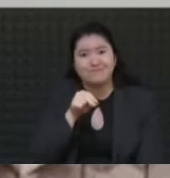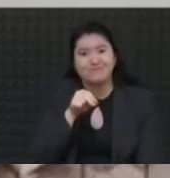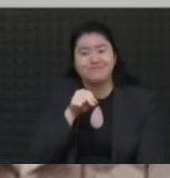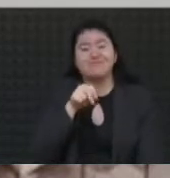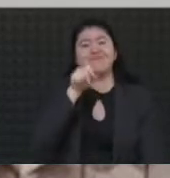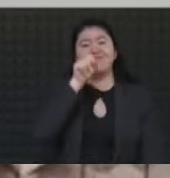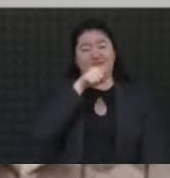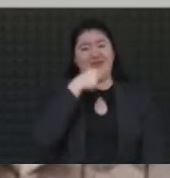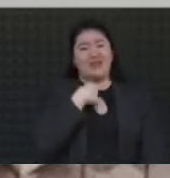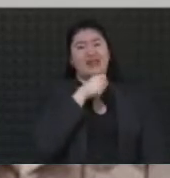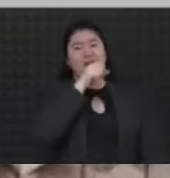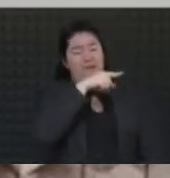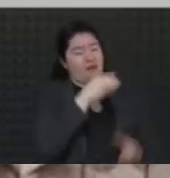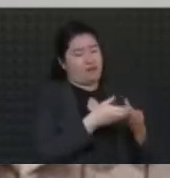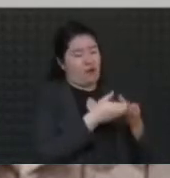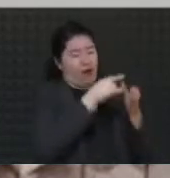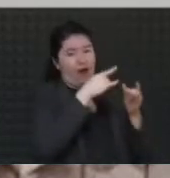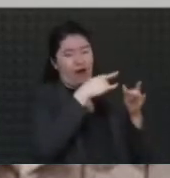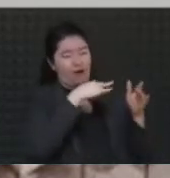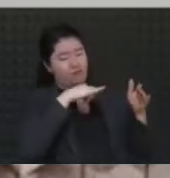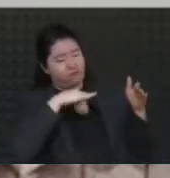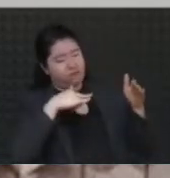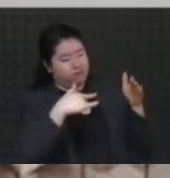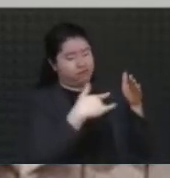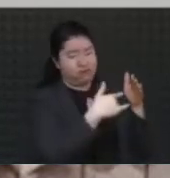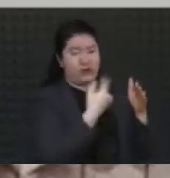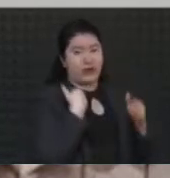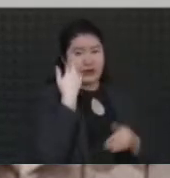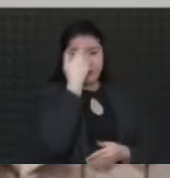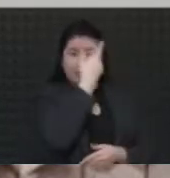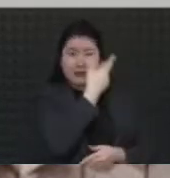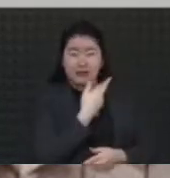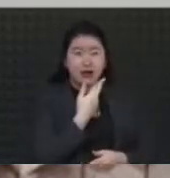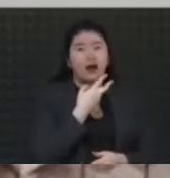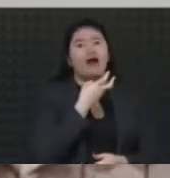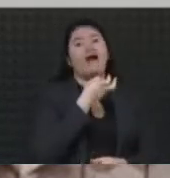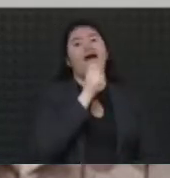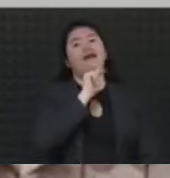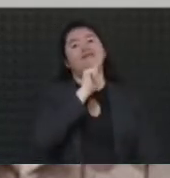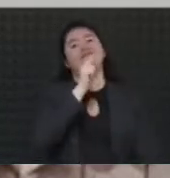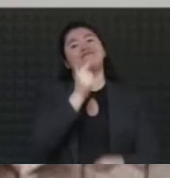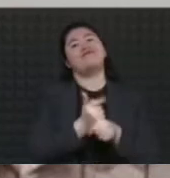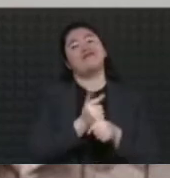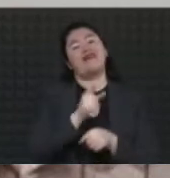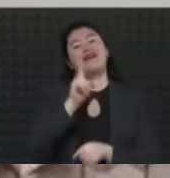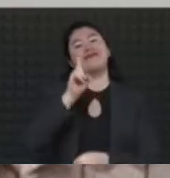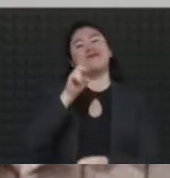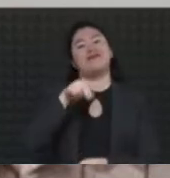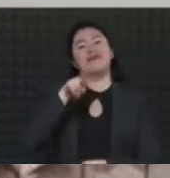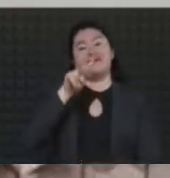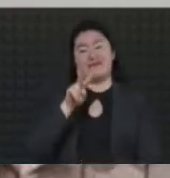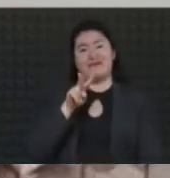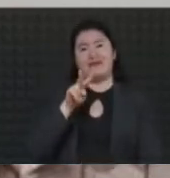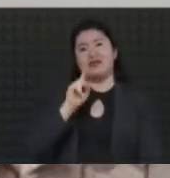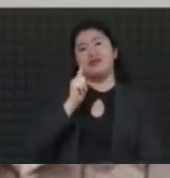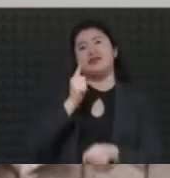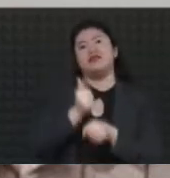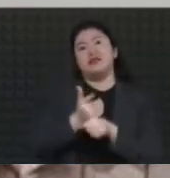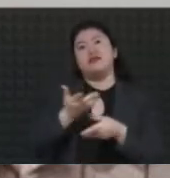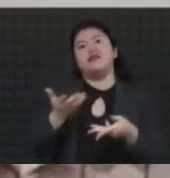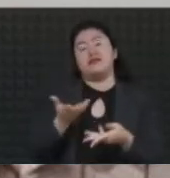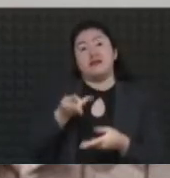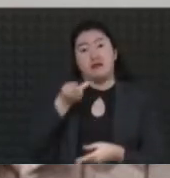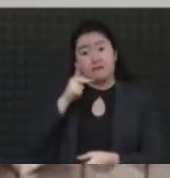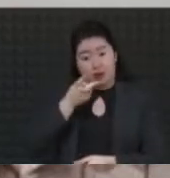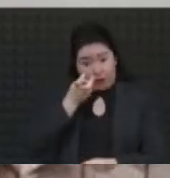para ver deflexiones en vigas, estaba hecho para la verticalidad y bueno, pues DNB lo marca como un hallazgo, pero no es